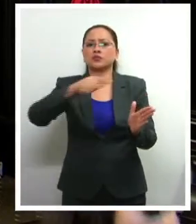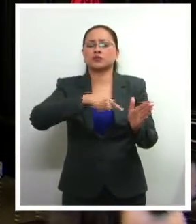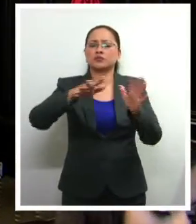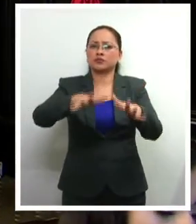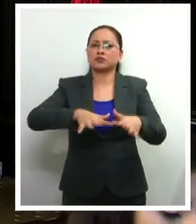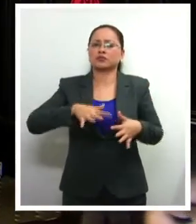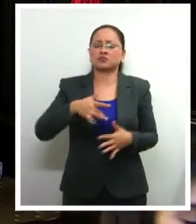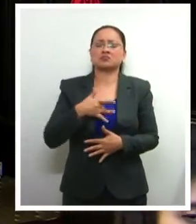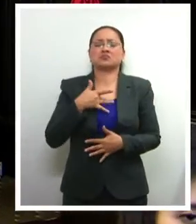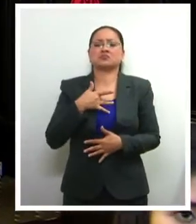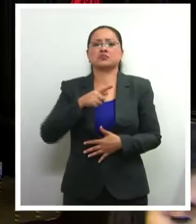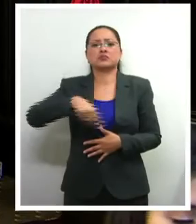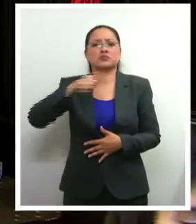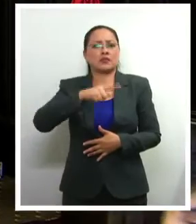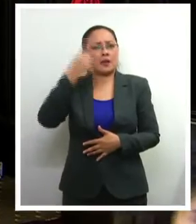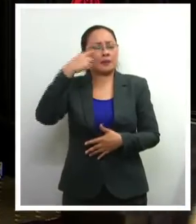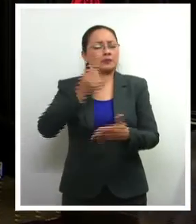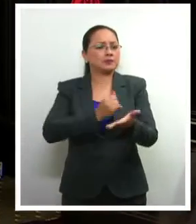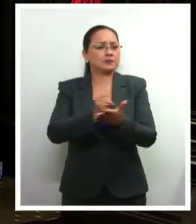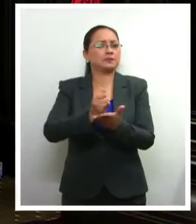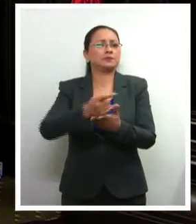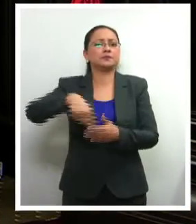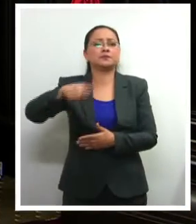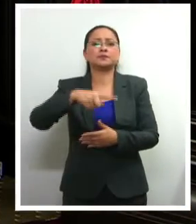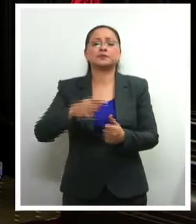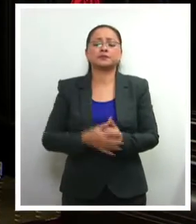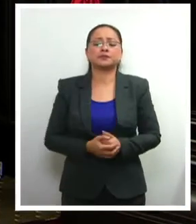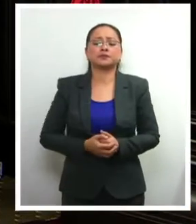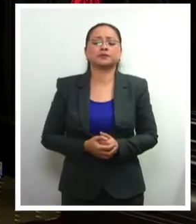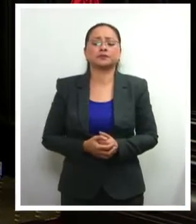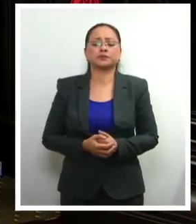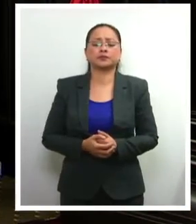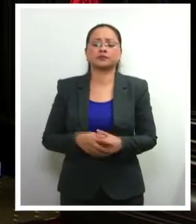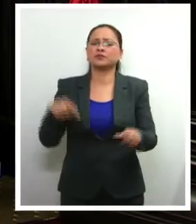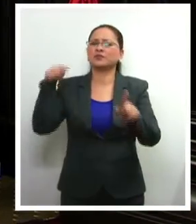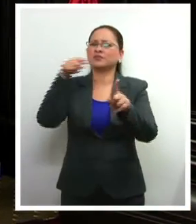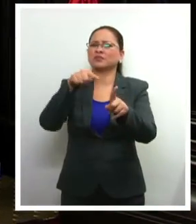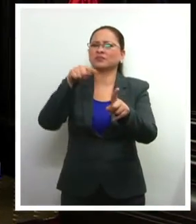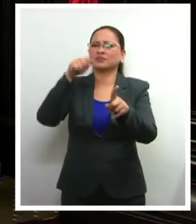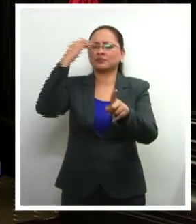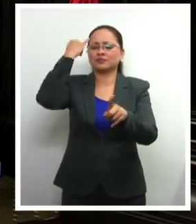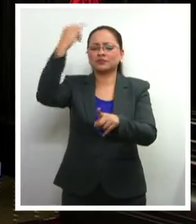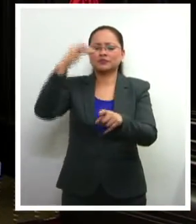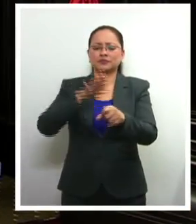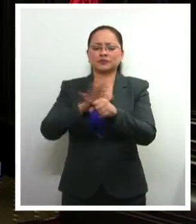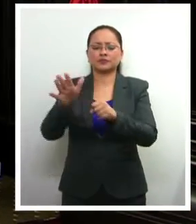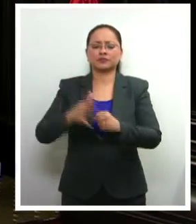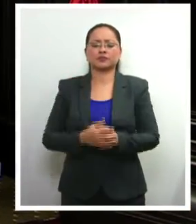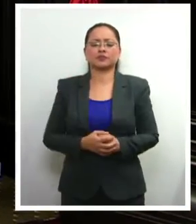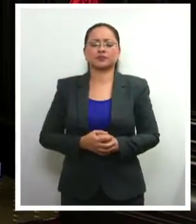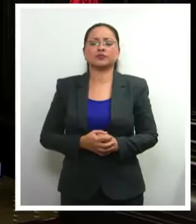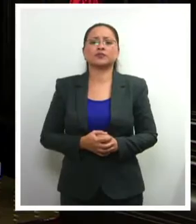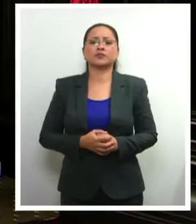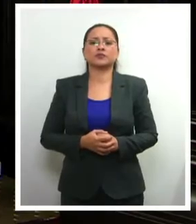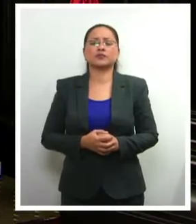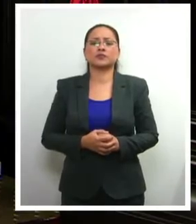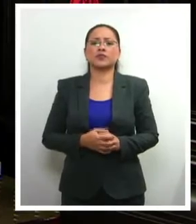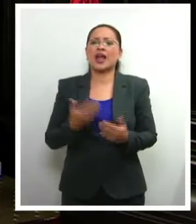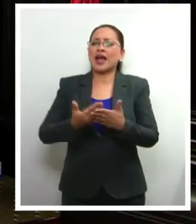a consideración de esta asamblea tiene que ver con el propio debate que dimos